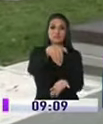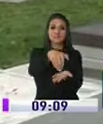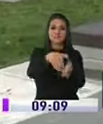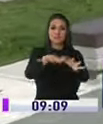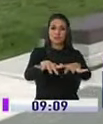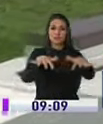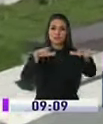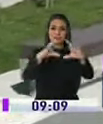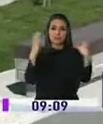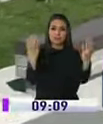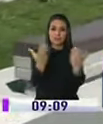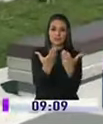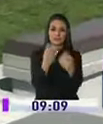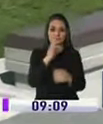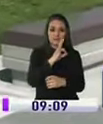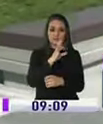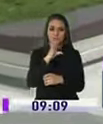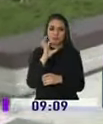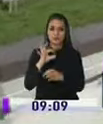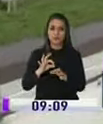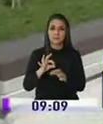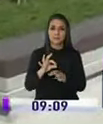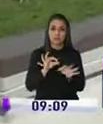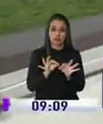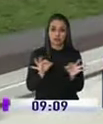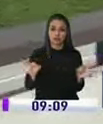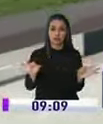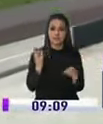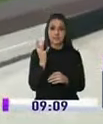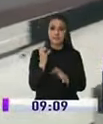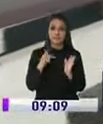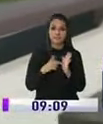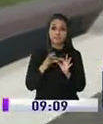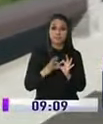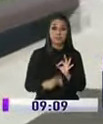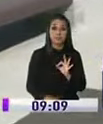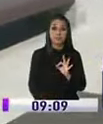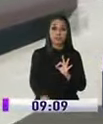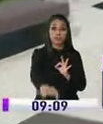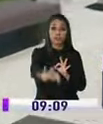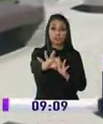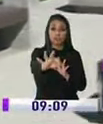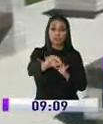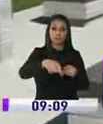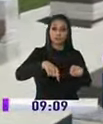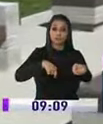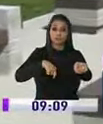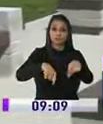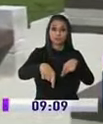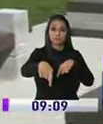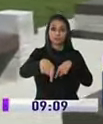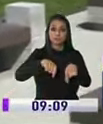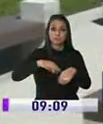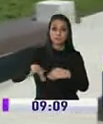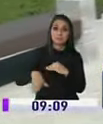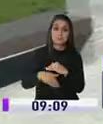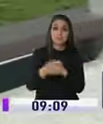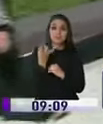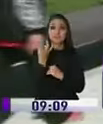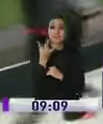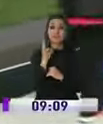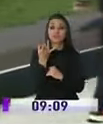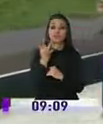convenciones. Tiene 750 metros de longitud, son 15.000 metros cuadrados únicamente de bulevar, más 18.000 metros